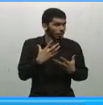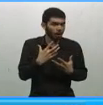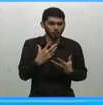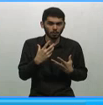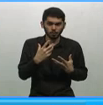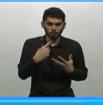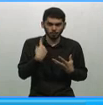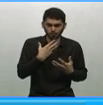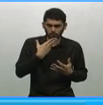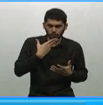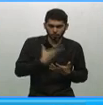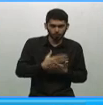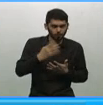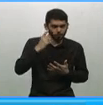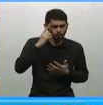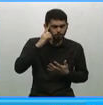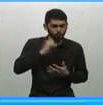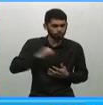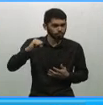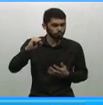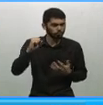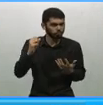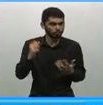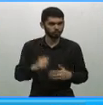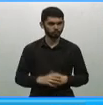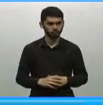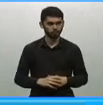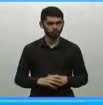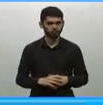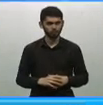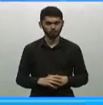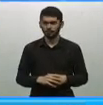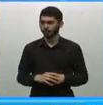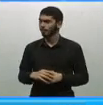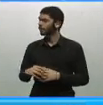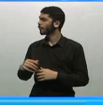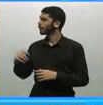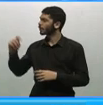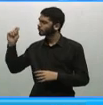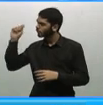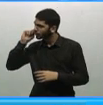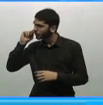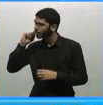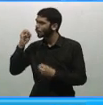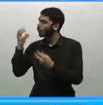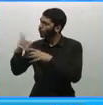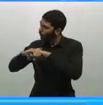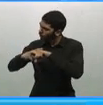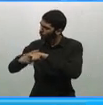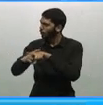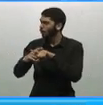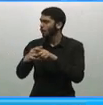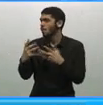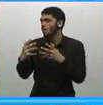algo increíble que que est que no tengan dos horas dentro de la cancha te mandamos un beso grande que tengan un buen campeonato Y por supuesto